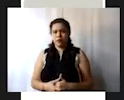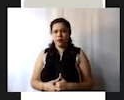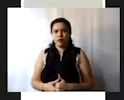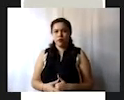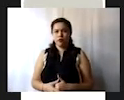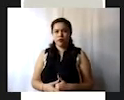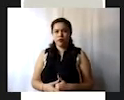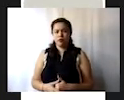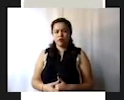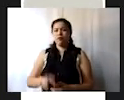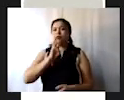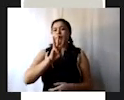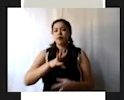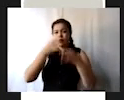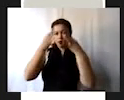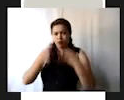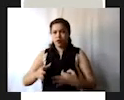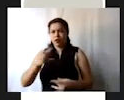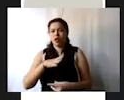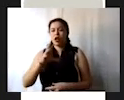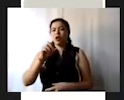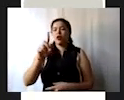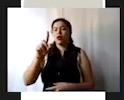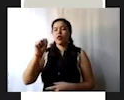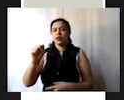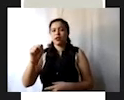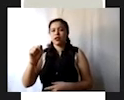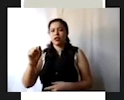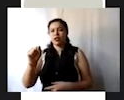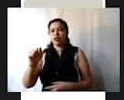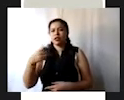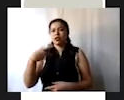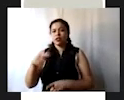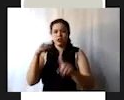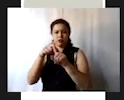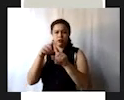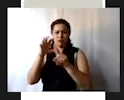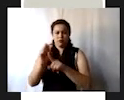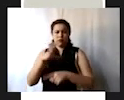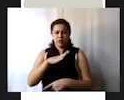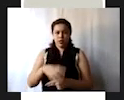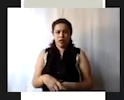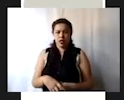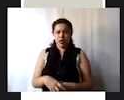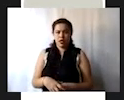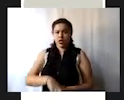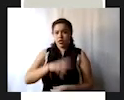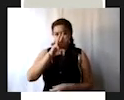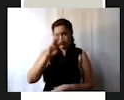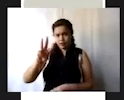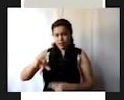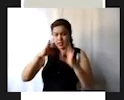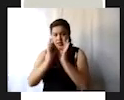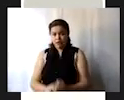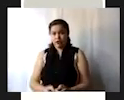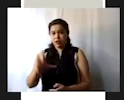el link oficial donde se encuentran los ODS y sus metas. Esta es la página oficial de Naciones Unidas,